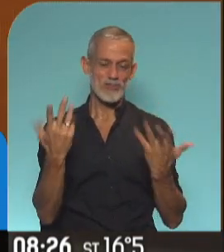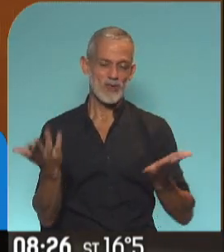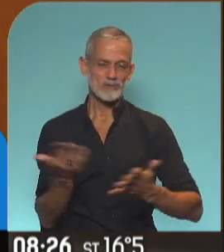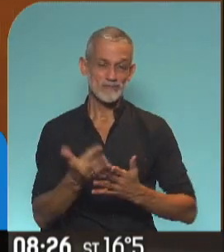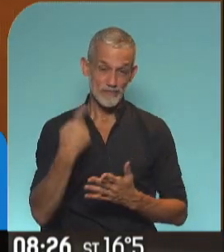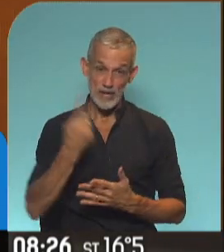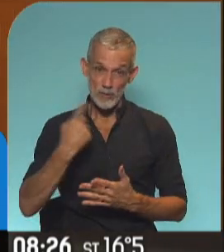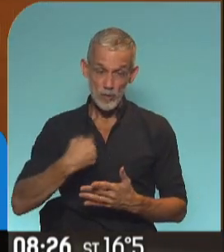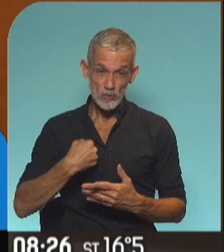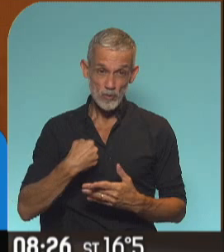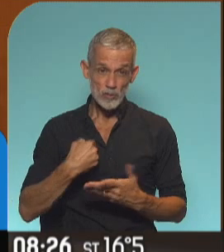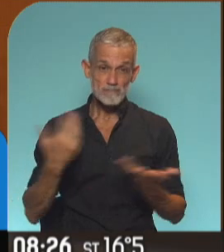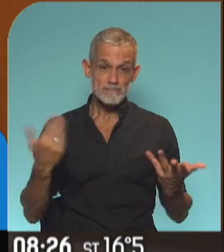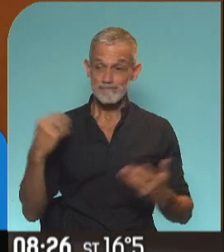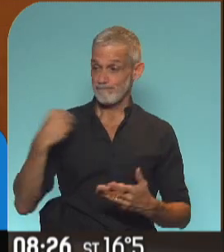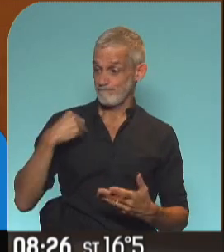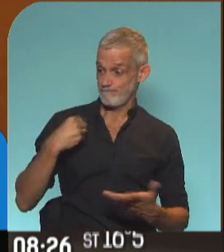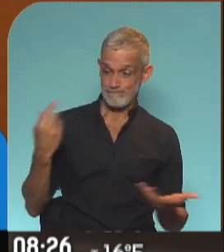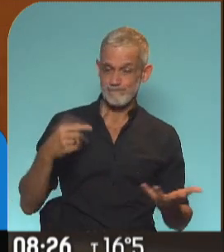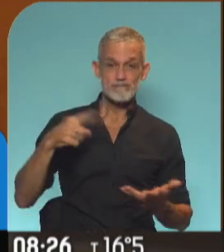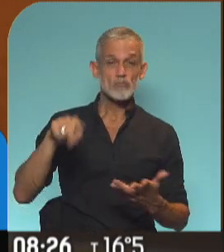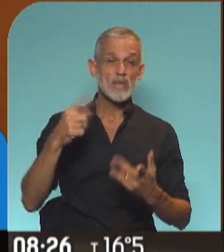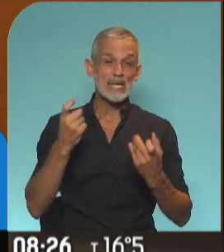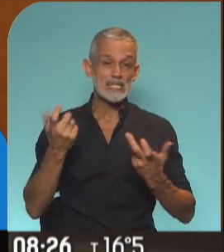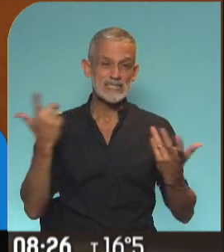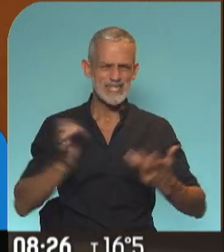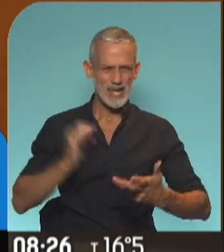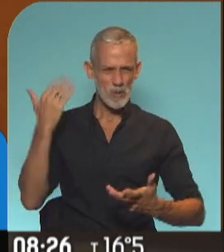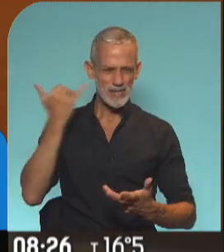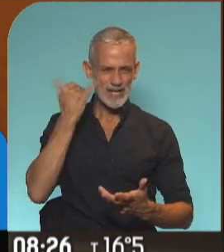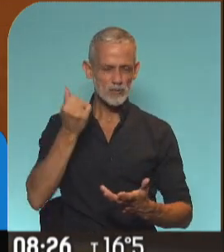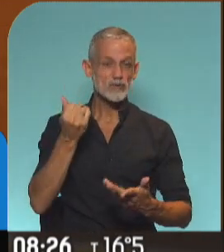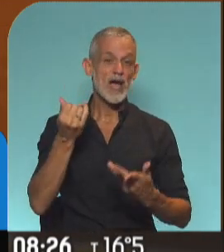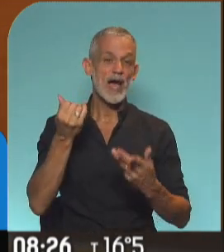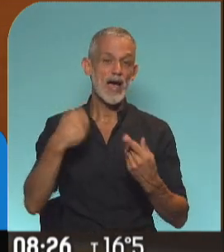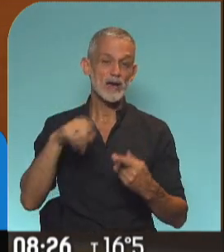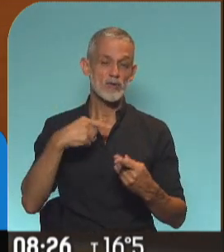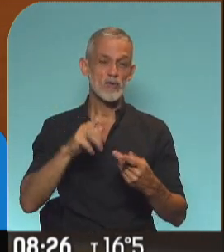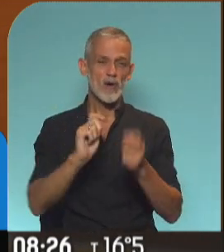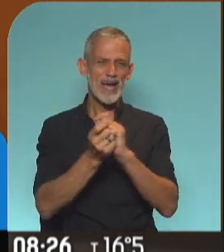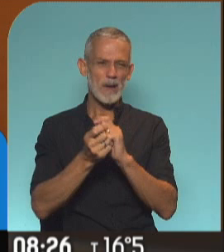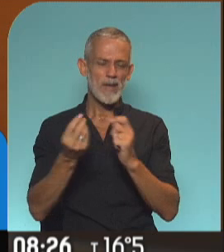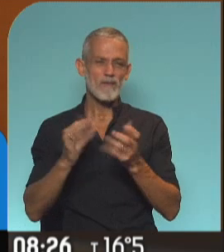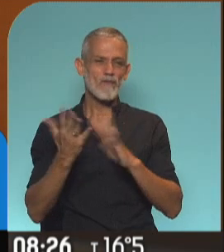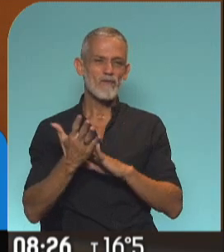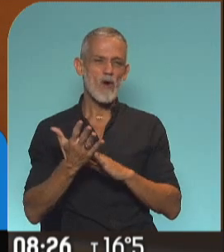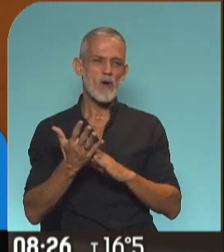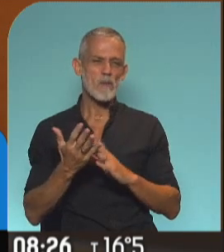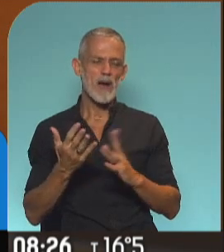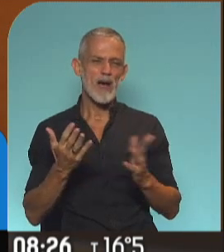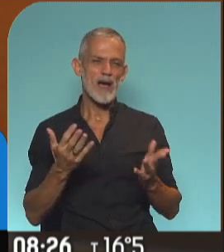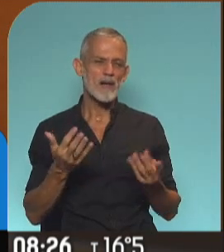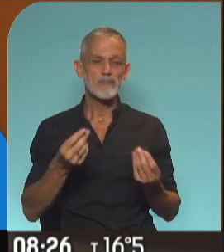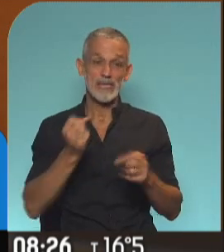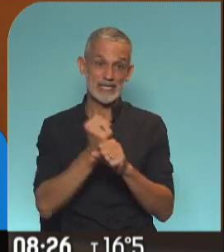estamos a disposición si bien a partir del año pasado hemos tenido que reforma tiernos por decirlo de alguna manera